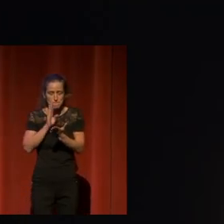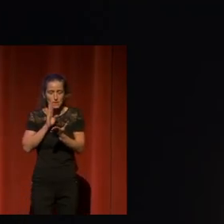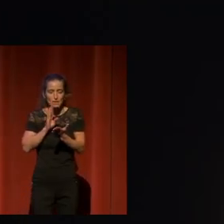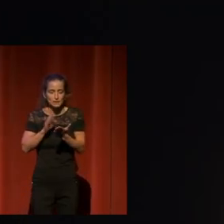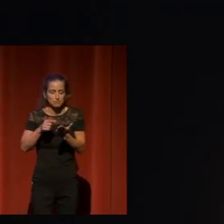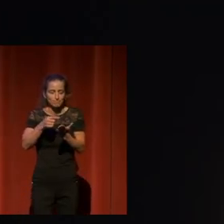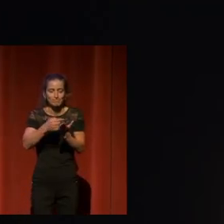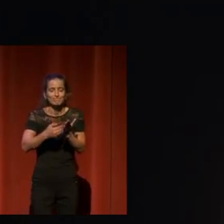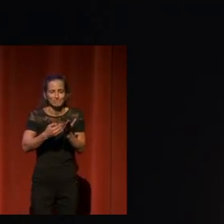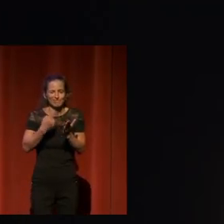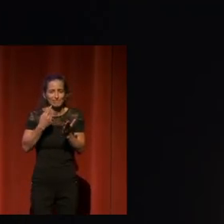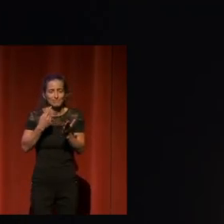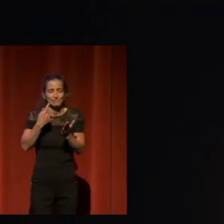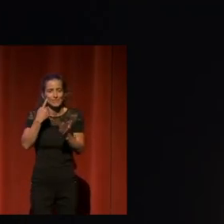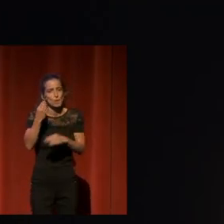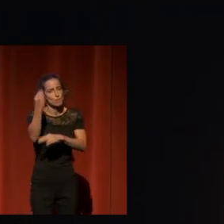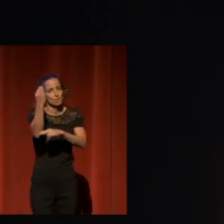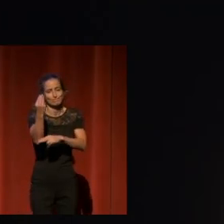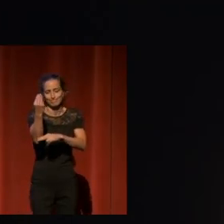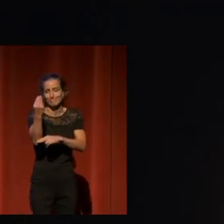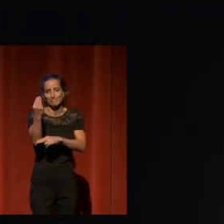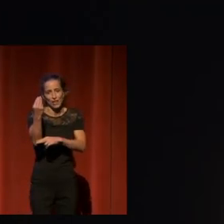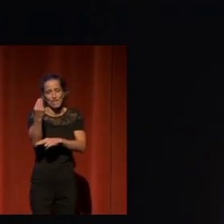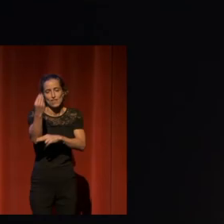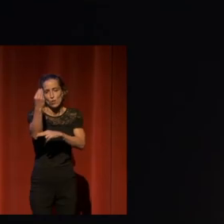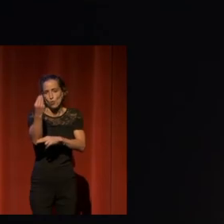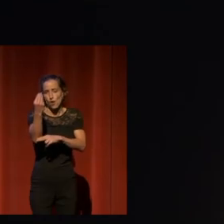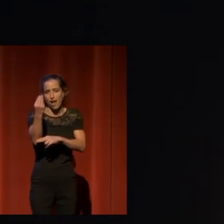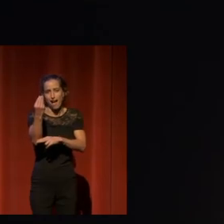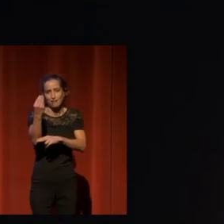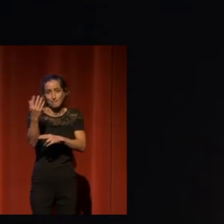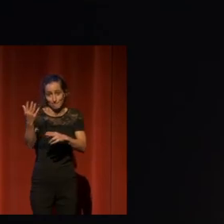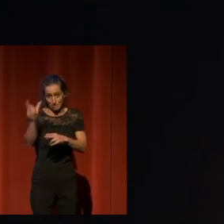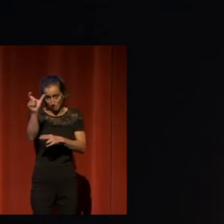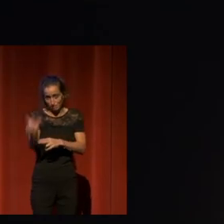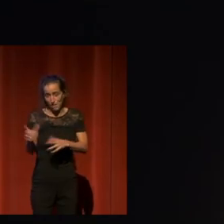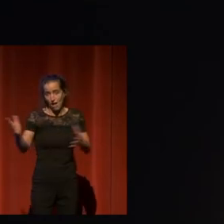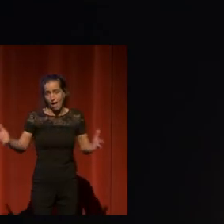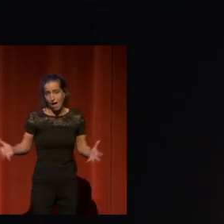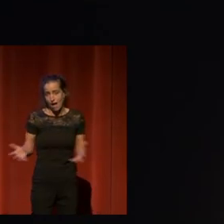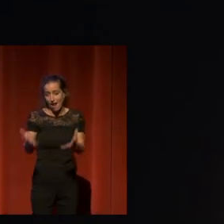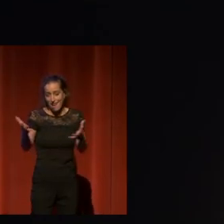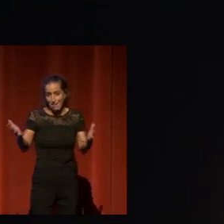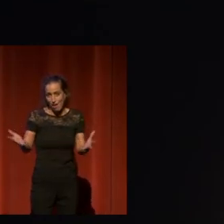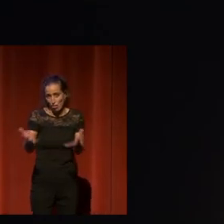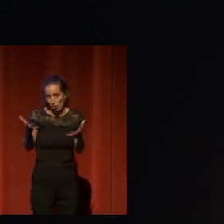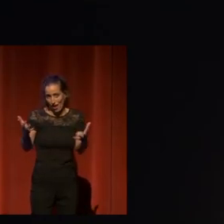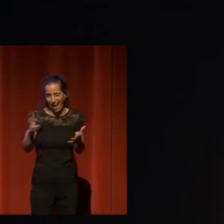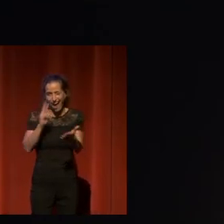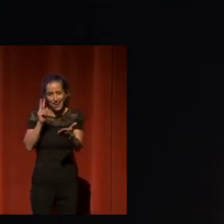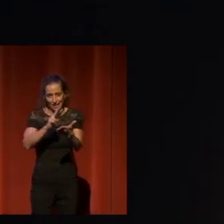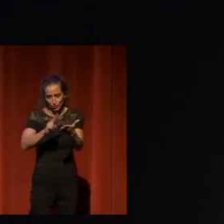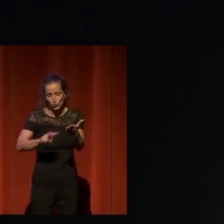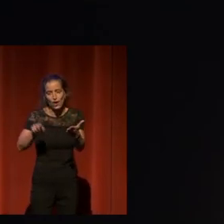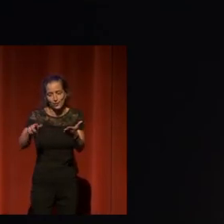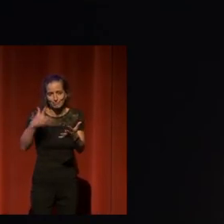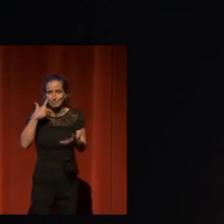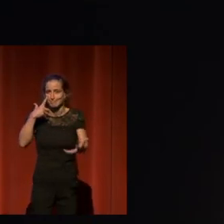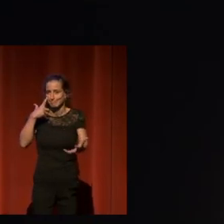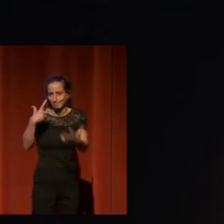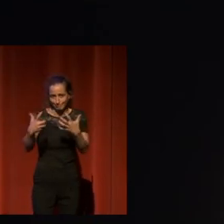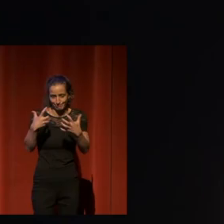que desempeña, la función crucial que desempeña la figura de la animadora a la lectura, que está pues un poco